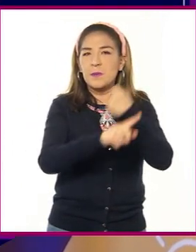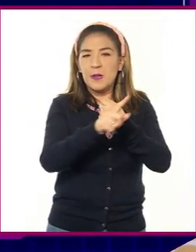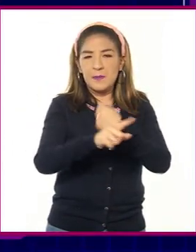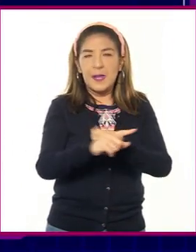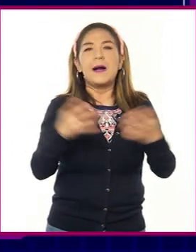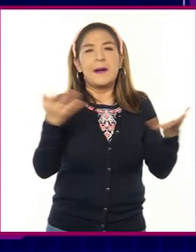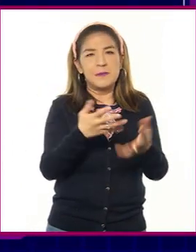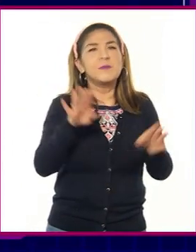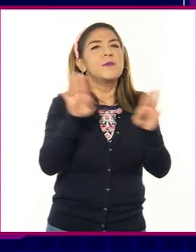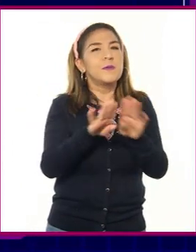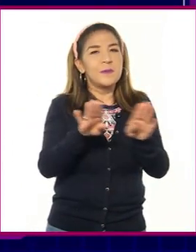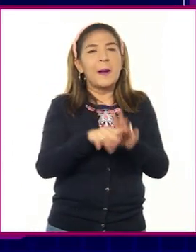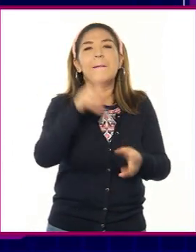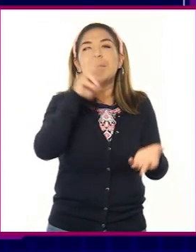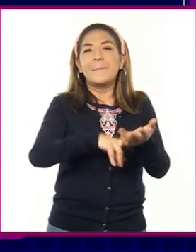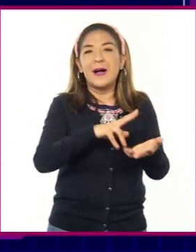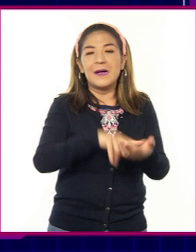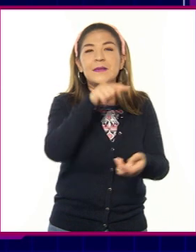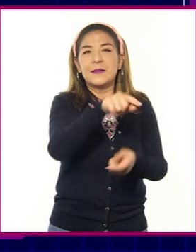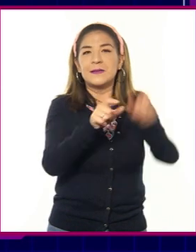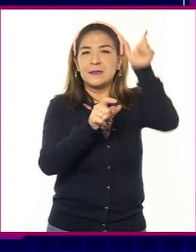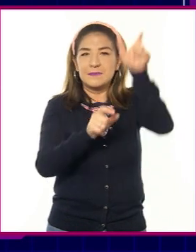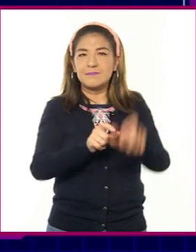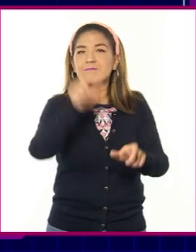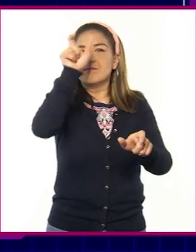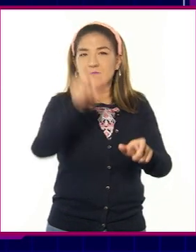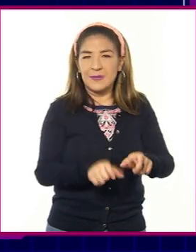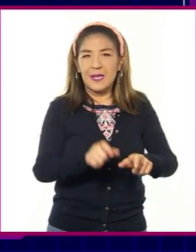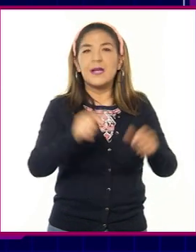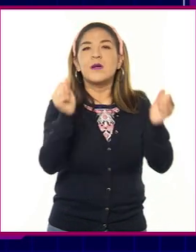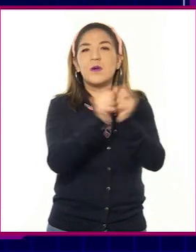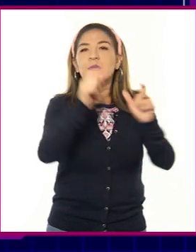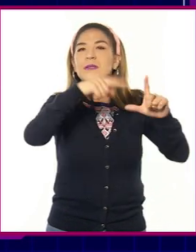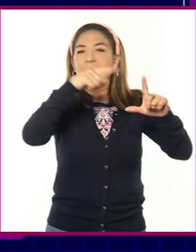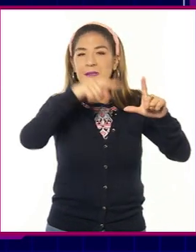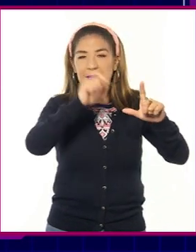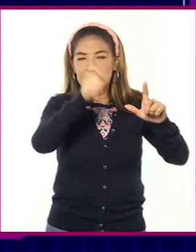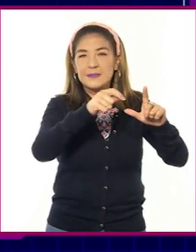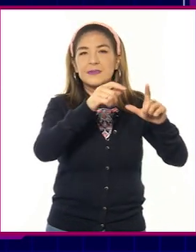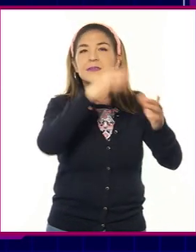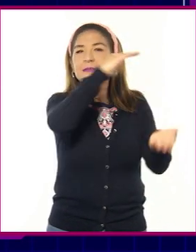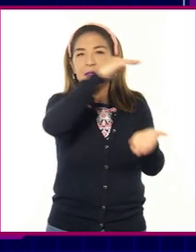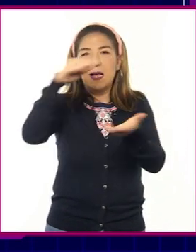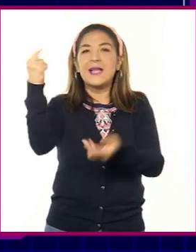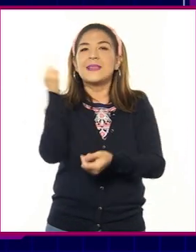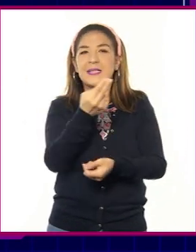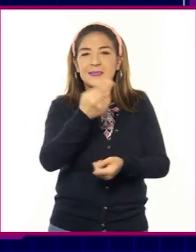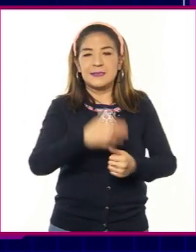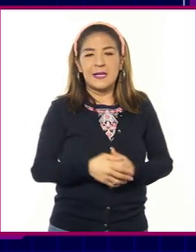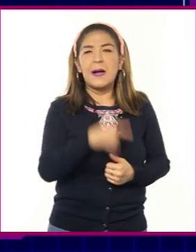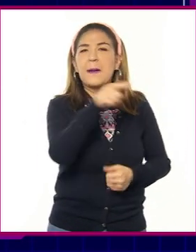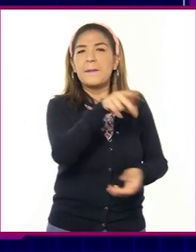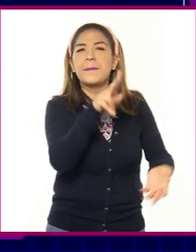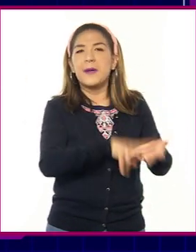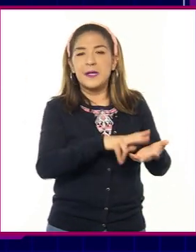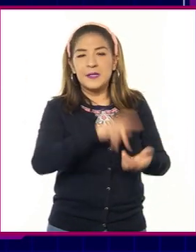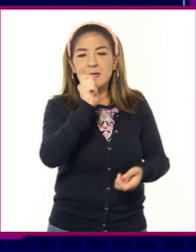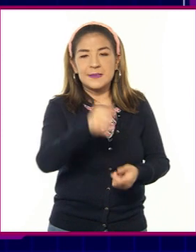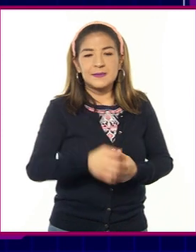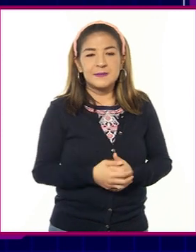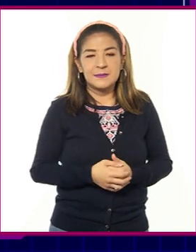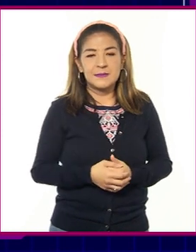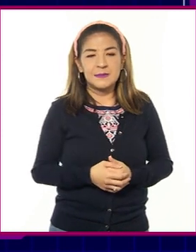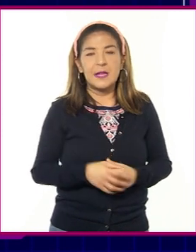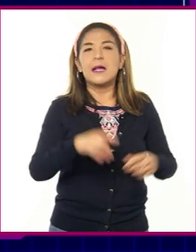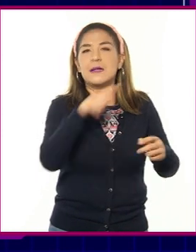Lo hacemos a partir de los valores de la capacidad de los envases y el número de ellos que se requieren. Estos valores los